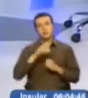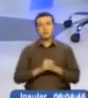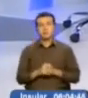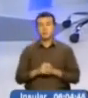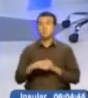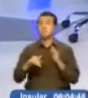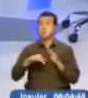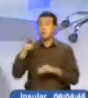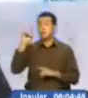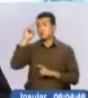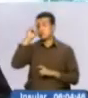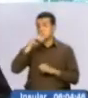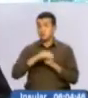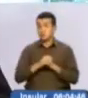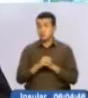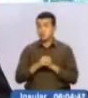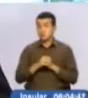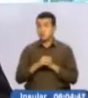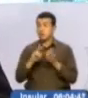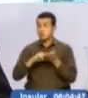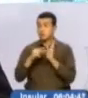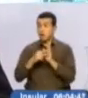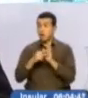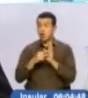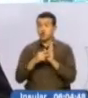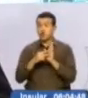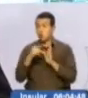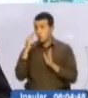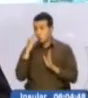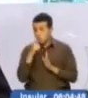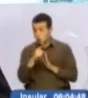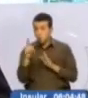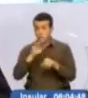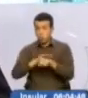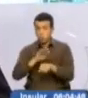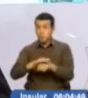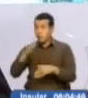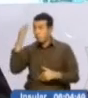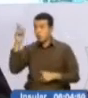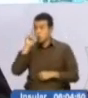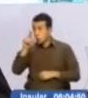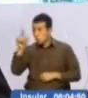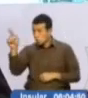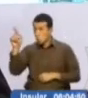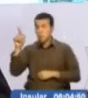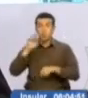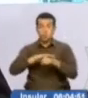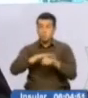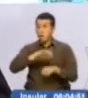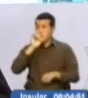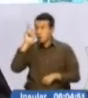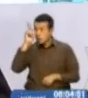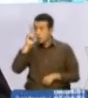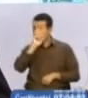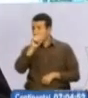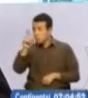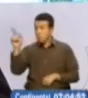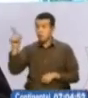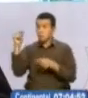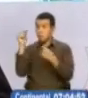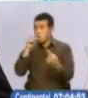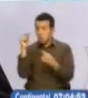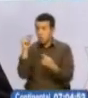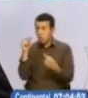más complejo que sea solo el reflejo, ¿no? No creo que podemos culpar a los políticos o a los líderes por tal o cual forma de